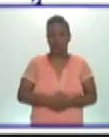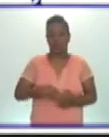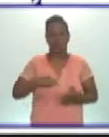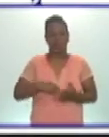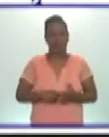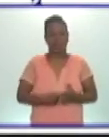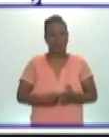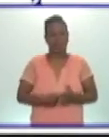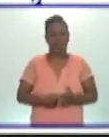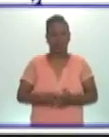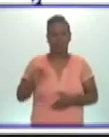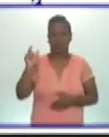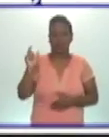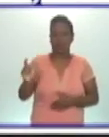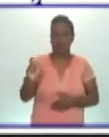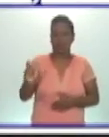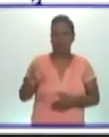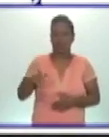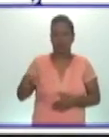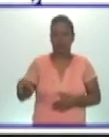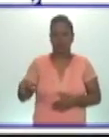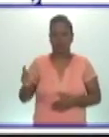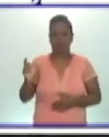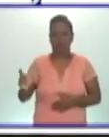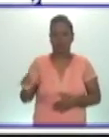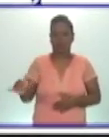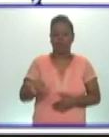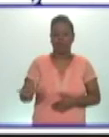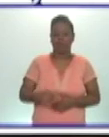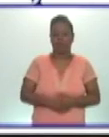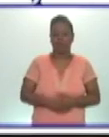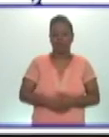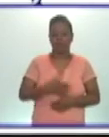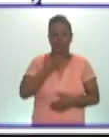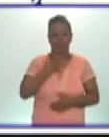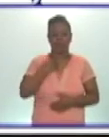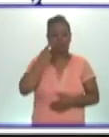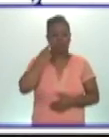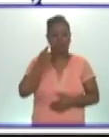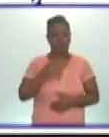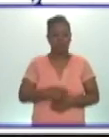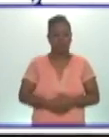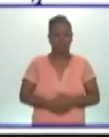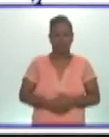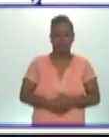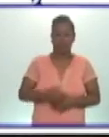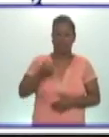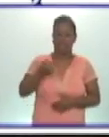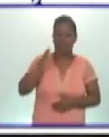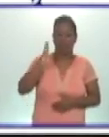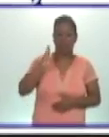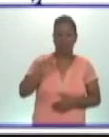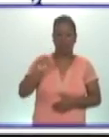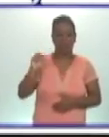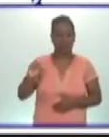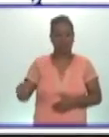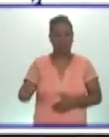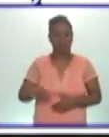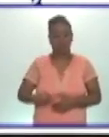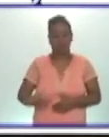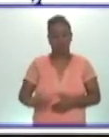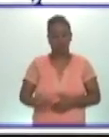literales agrupando variables iguales. Y como vemos, a la cuarta no está agrupado, por lo tanto queda